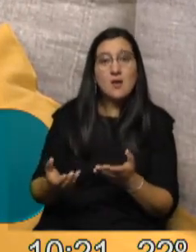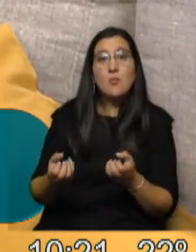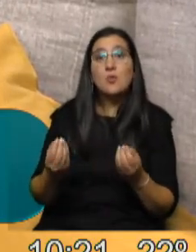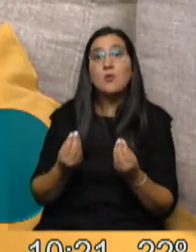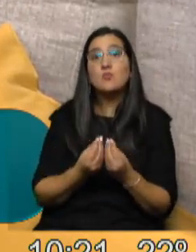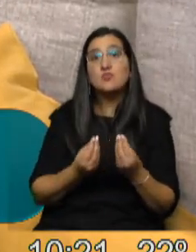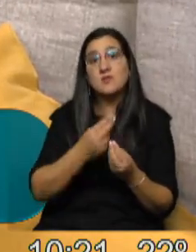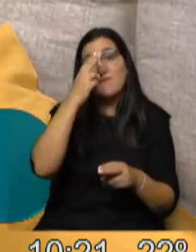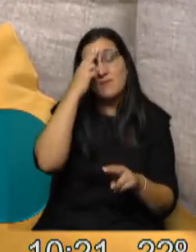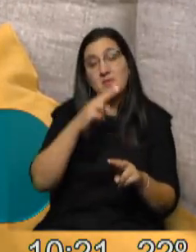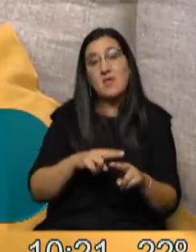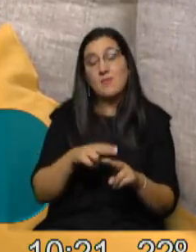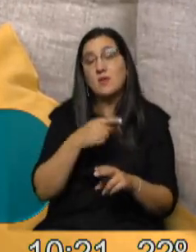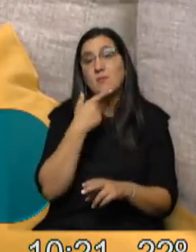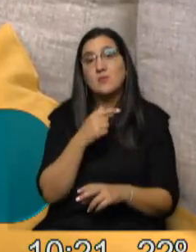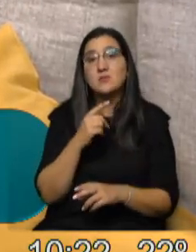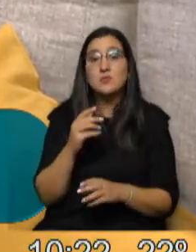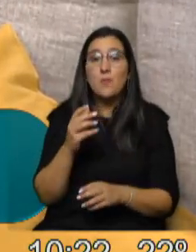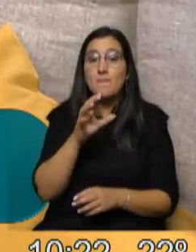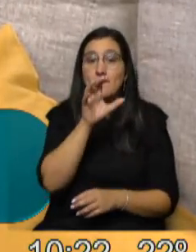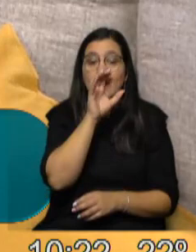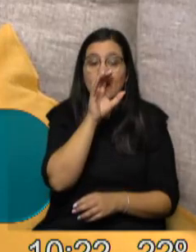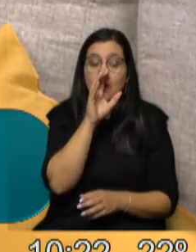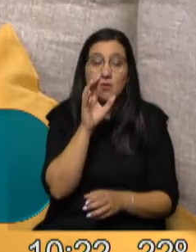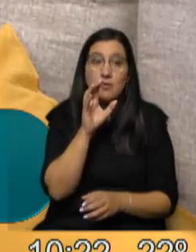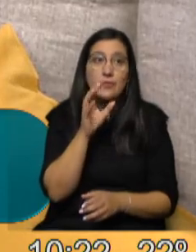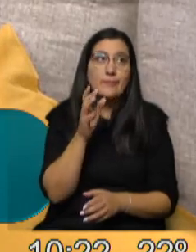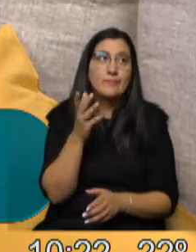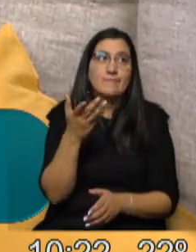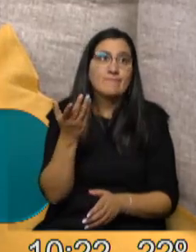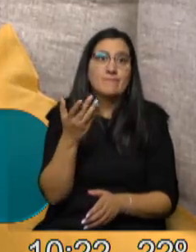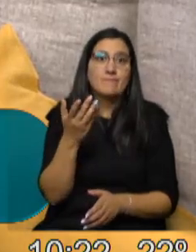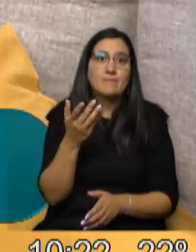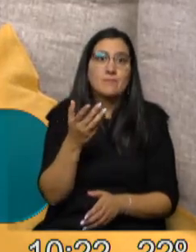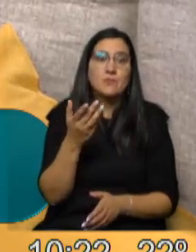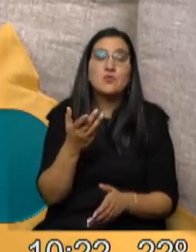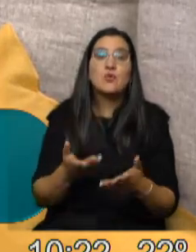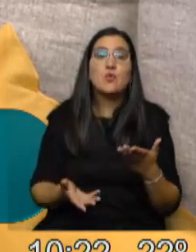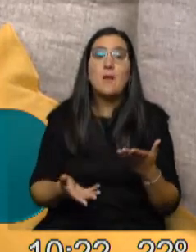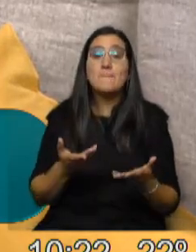por ejemplo, no se pueden desparasitar, ¿sí? Uno, pues, viene un perro en base al peso,